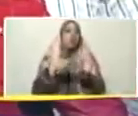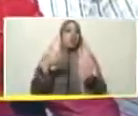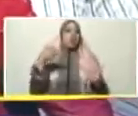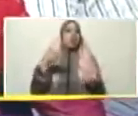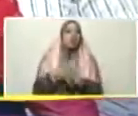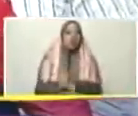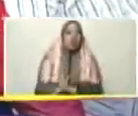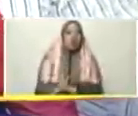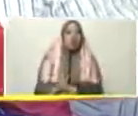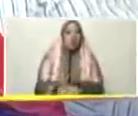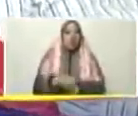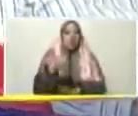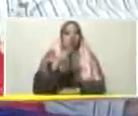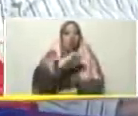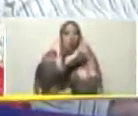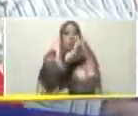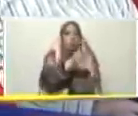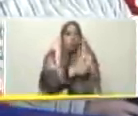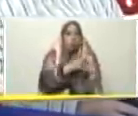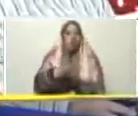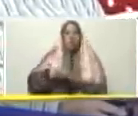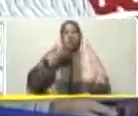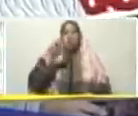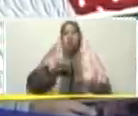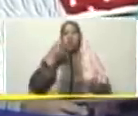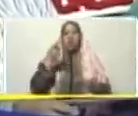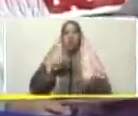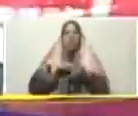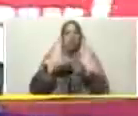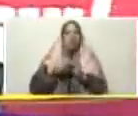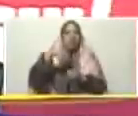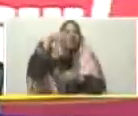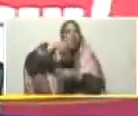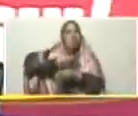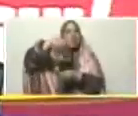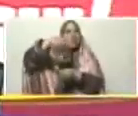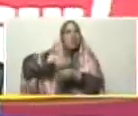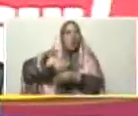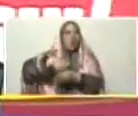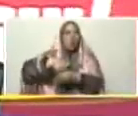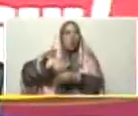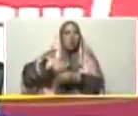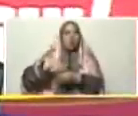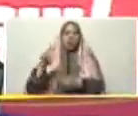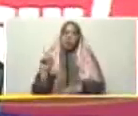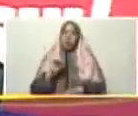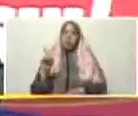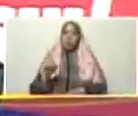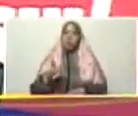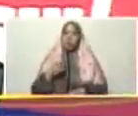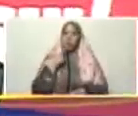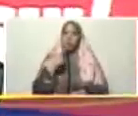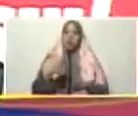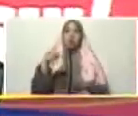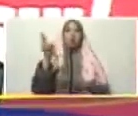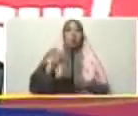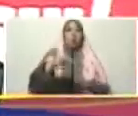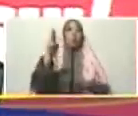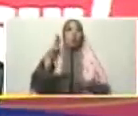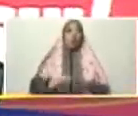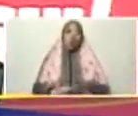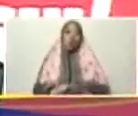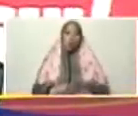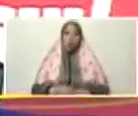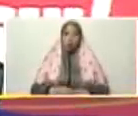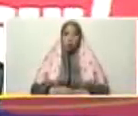el asunto del poder político a través de elecciones y no nos podemos dar el lujo jamás bajo